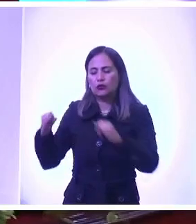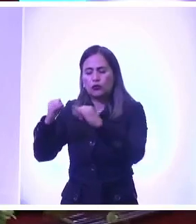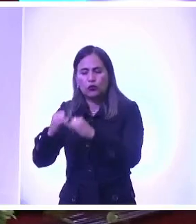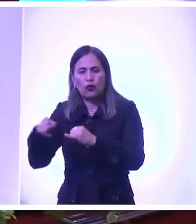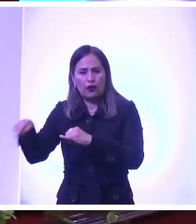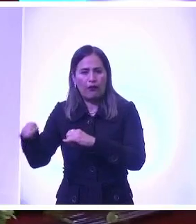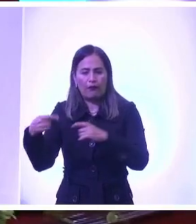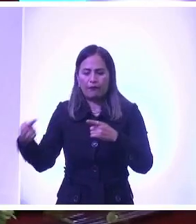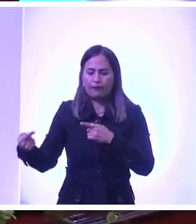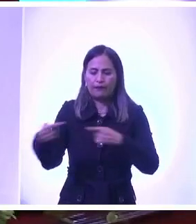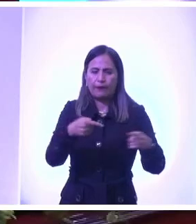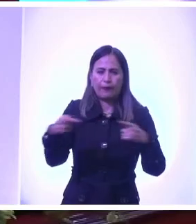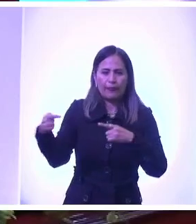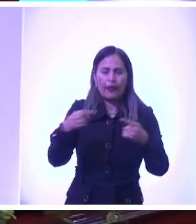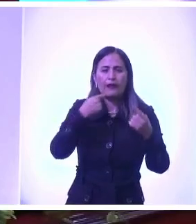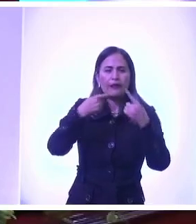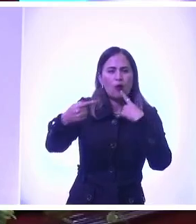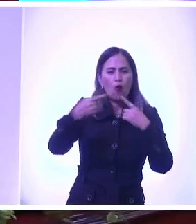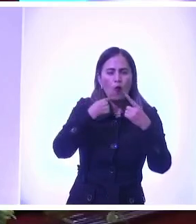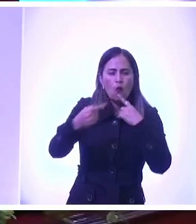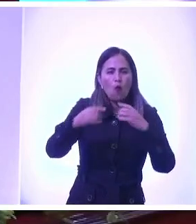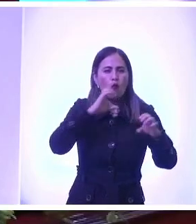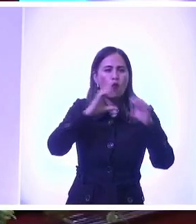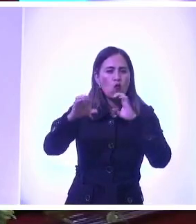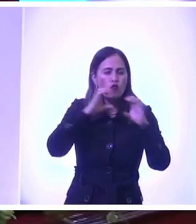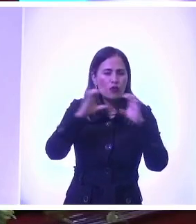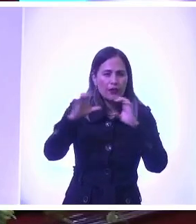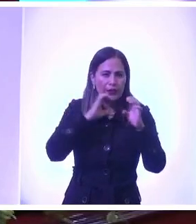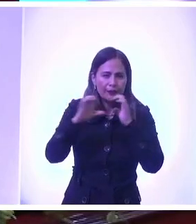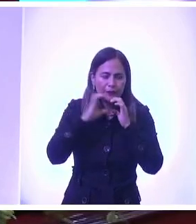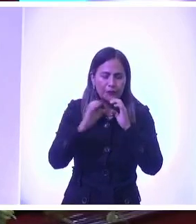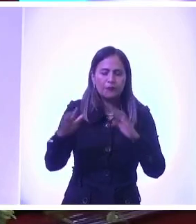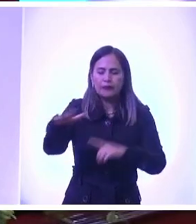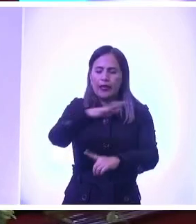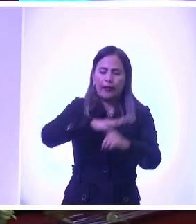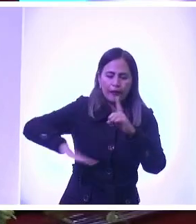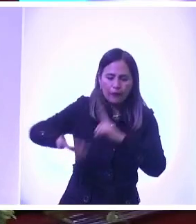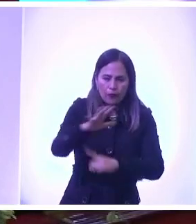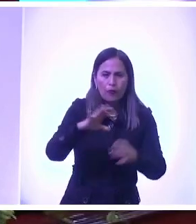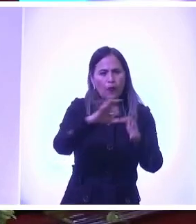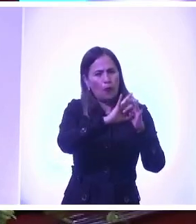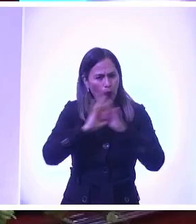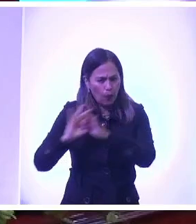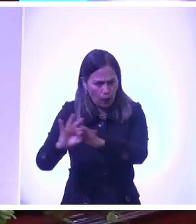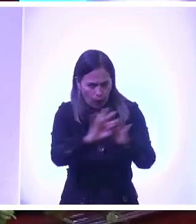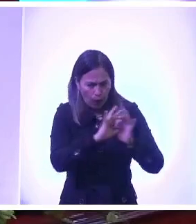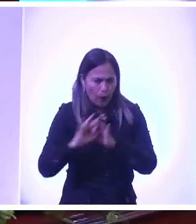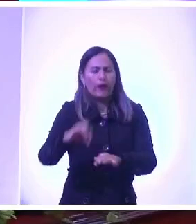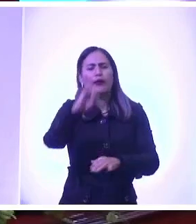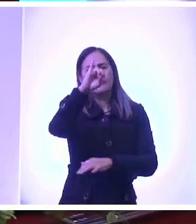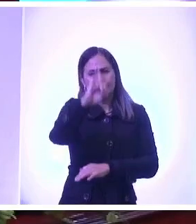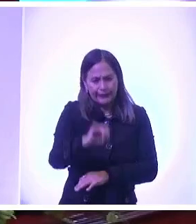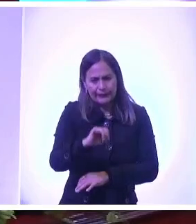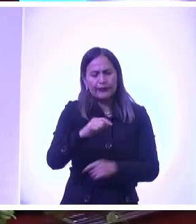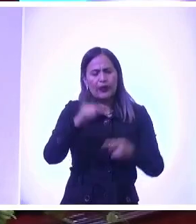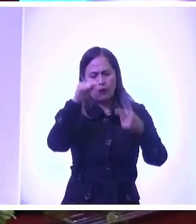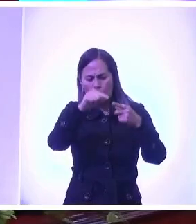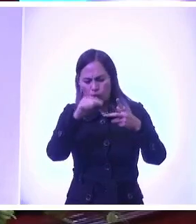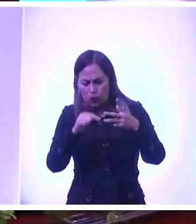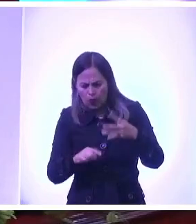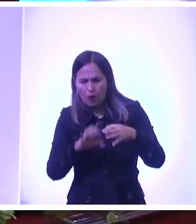comunicación un canal de comunicación un entorno en el cual podemos coexistir y encontrar puntos de